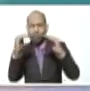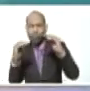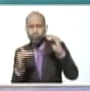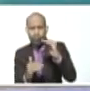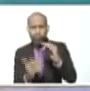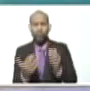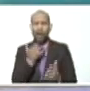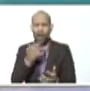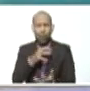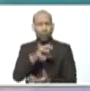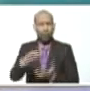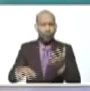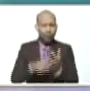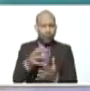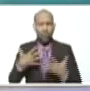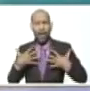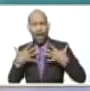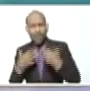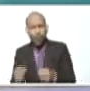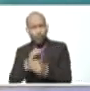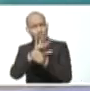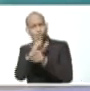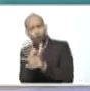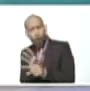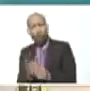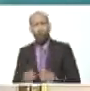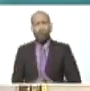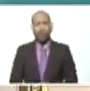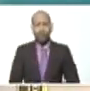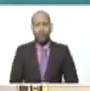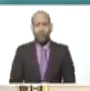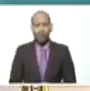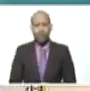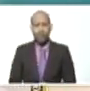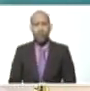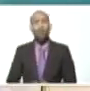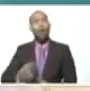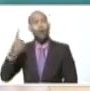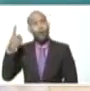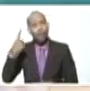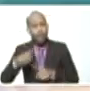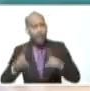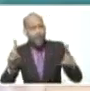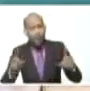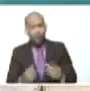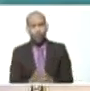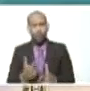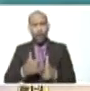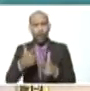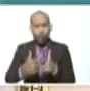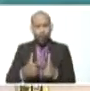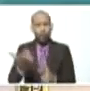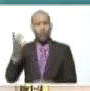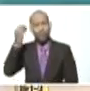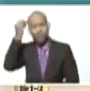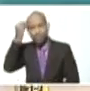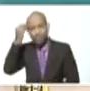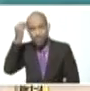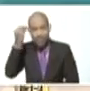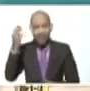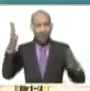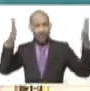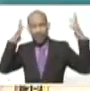grave situación de salud provocada por el COVID-19. Por supuesto, nos imaginamos la